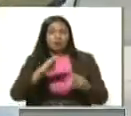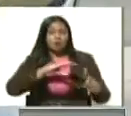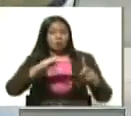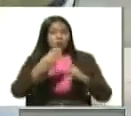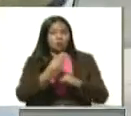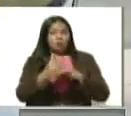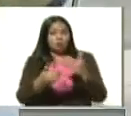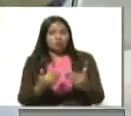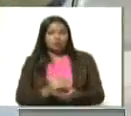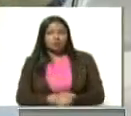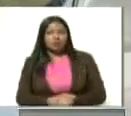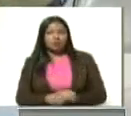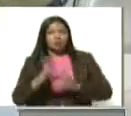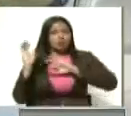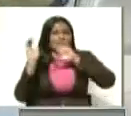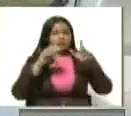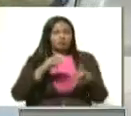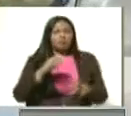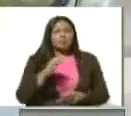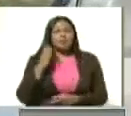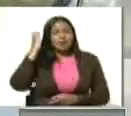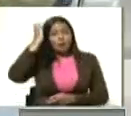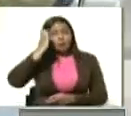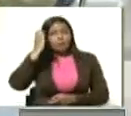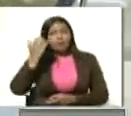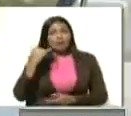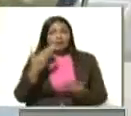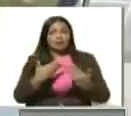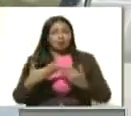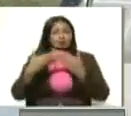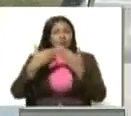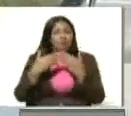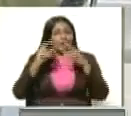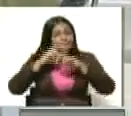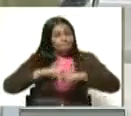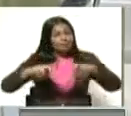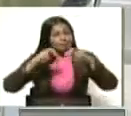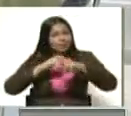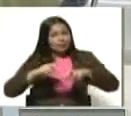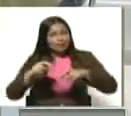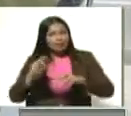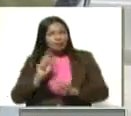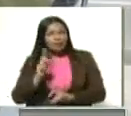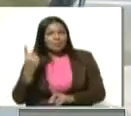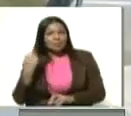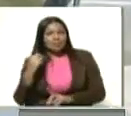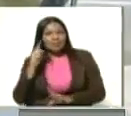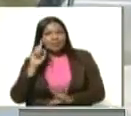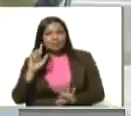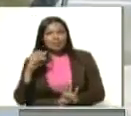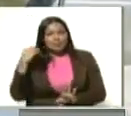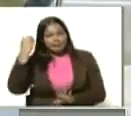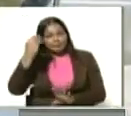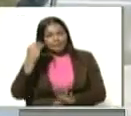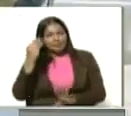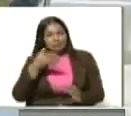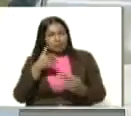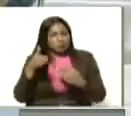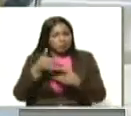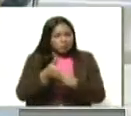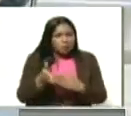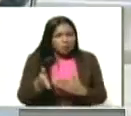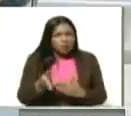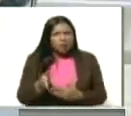cultura, desde la invasión europea. Hay que estudiar, hay que investigar para no tener esos deslices